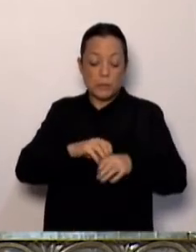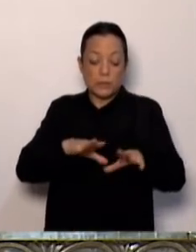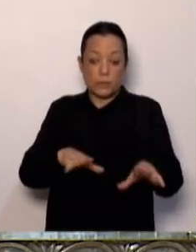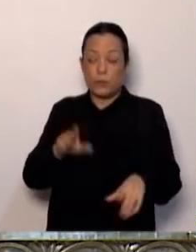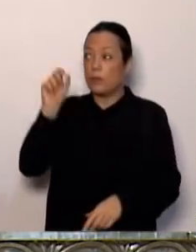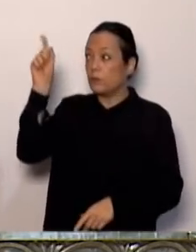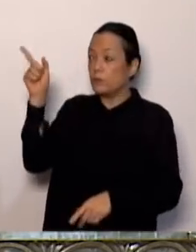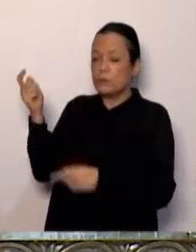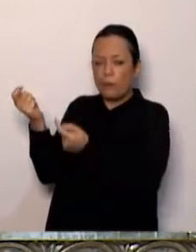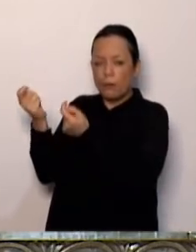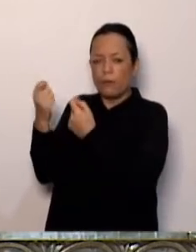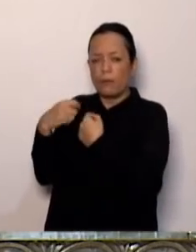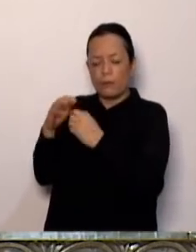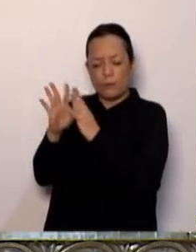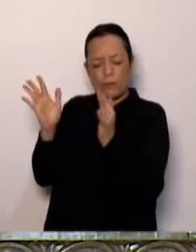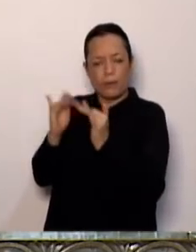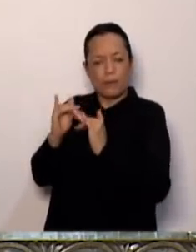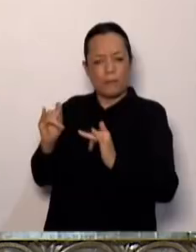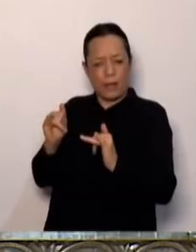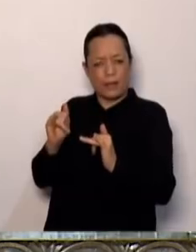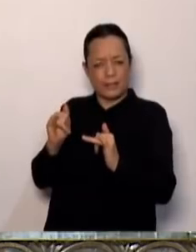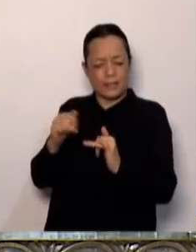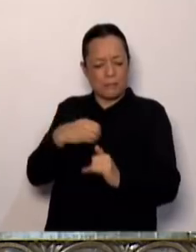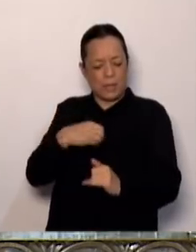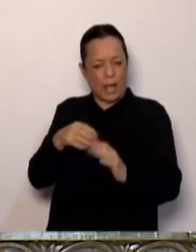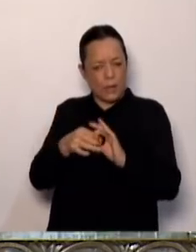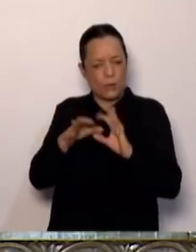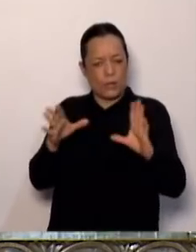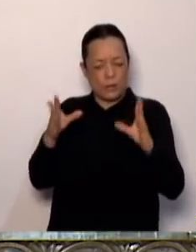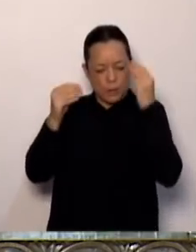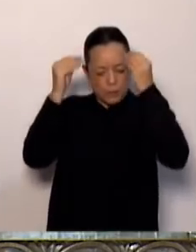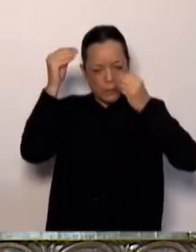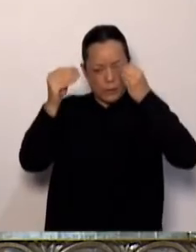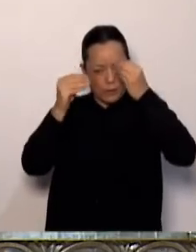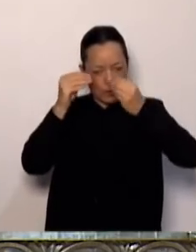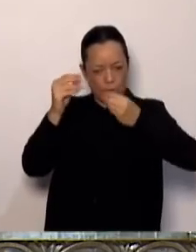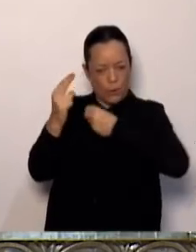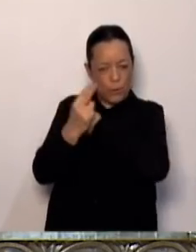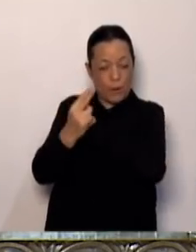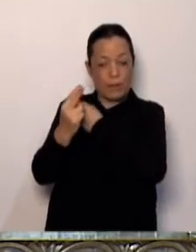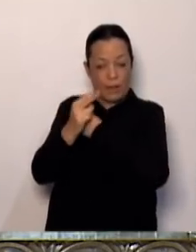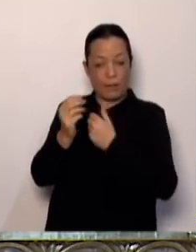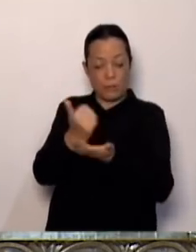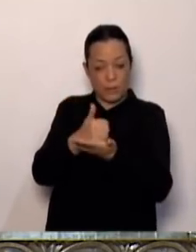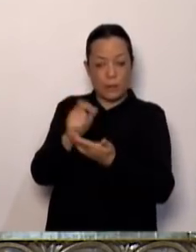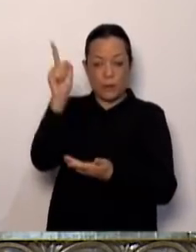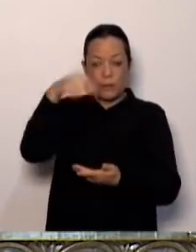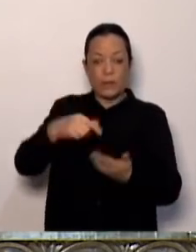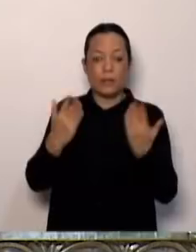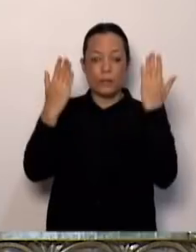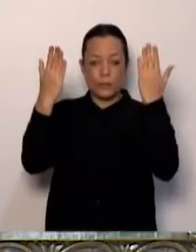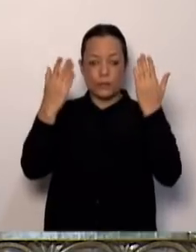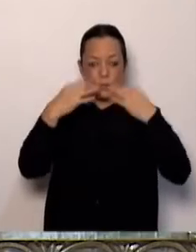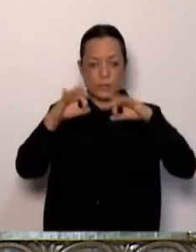misericordia, vivamos siempre libres de pecado y protegidos de toda perturbación, mientras esperamos la gloriosa venida de